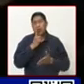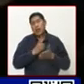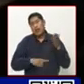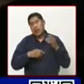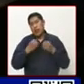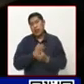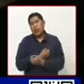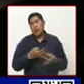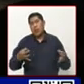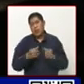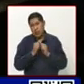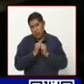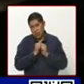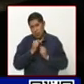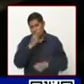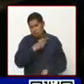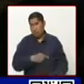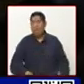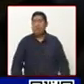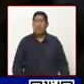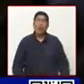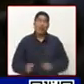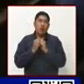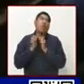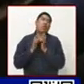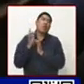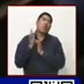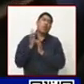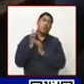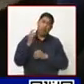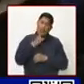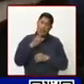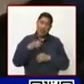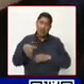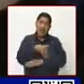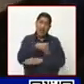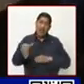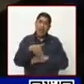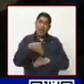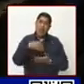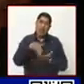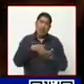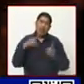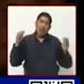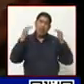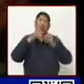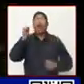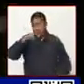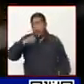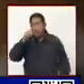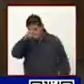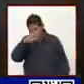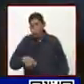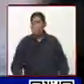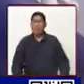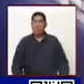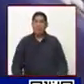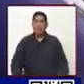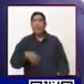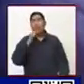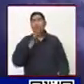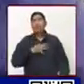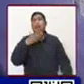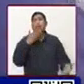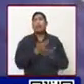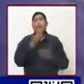las oficinas de la compañía de Jesús. ¿La compañía de Jesús, que es en la Genaro San Ginés? Sí, directamente ahí. Señorita,